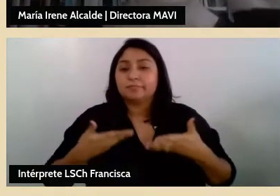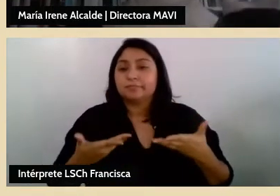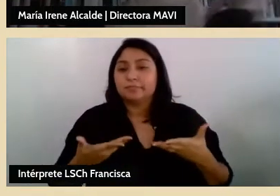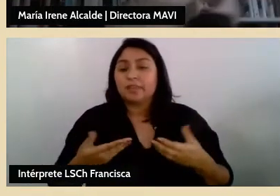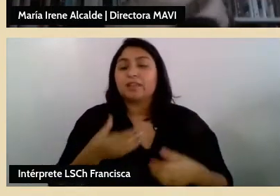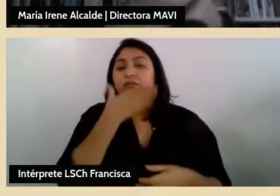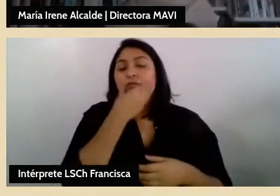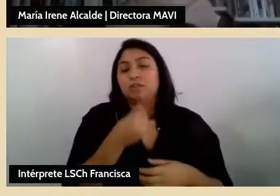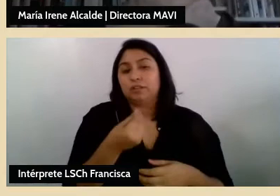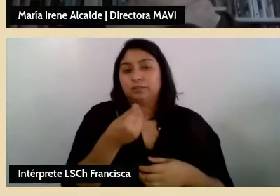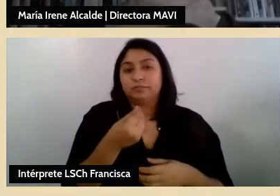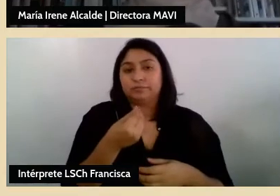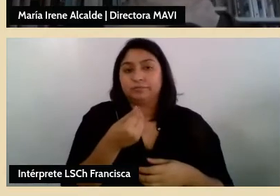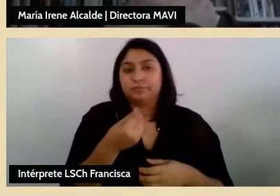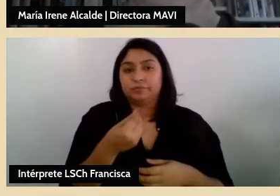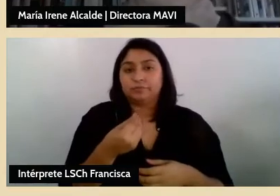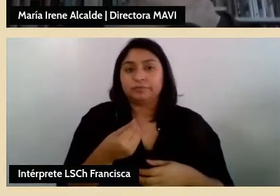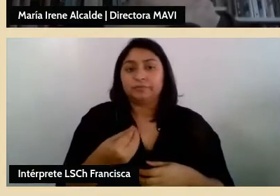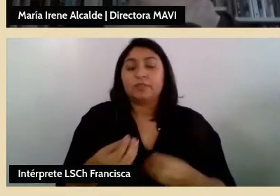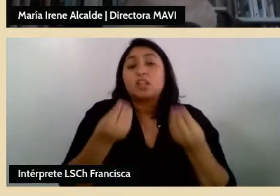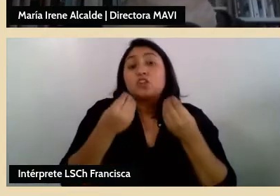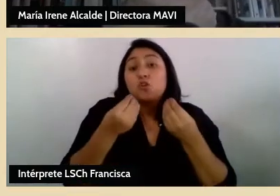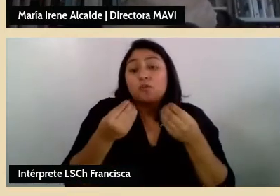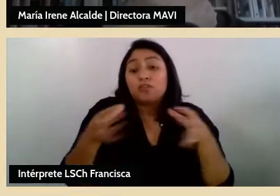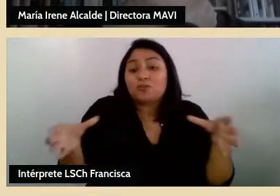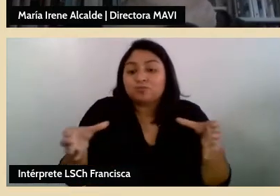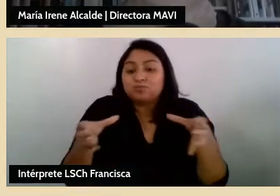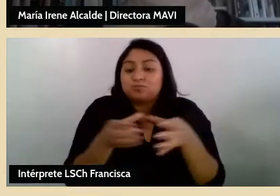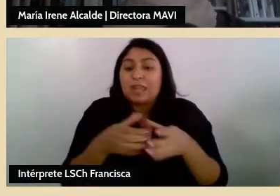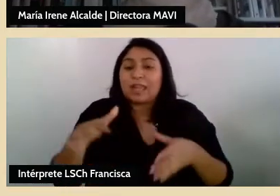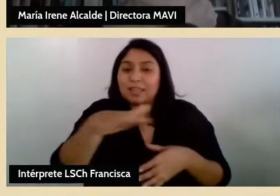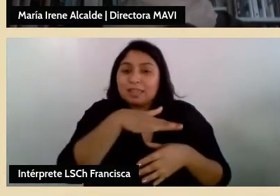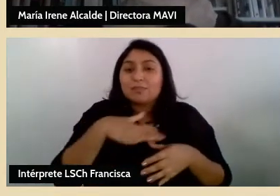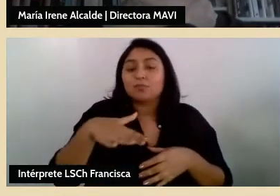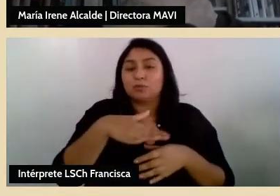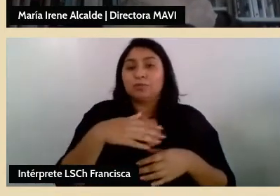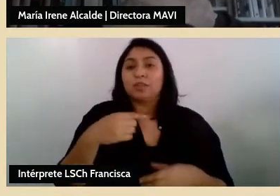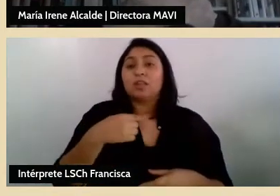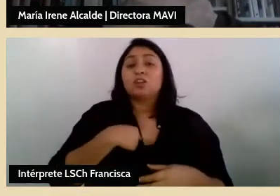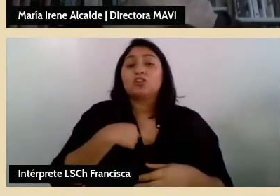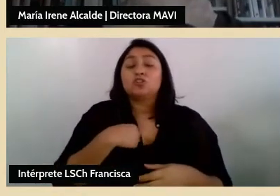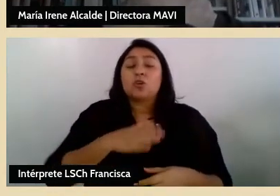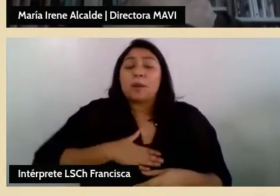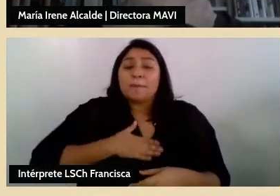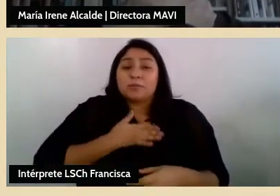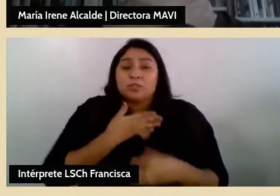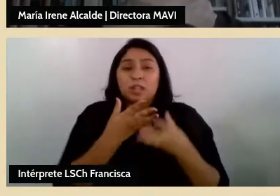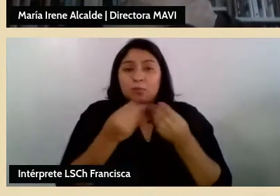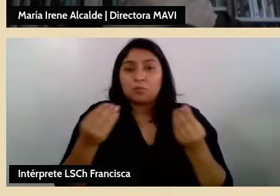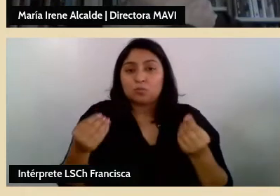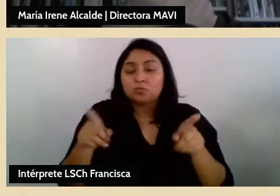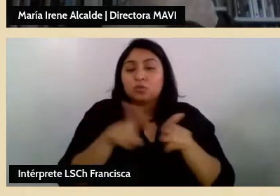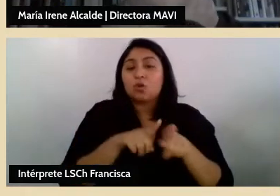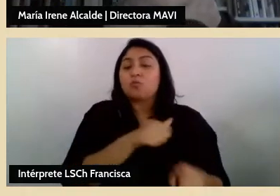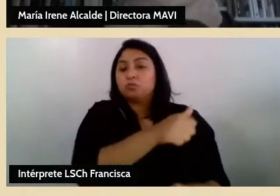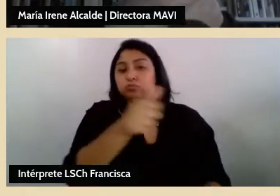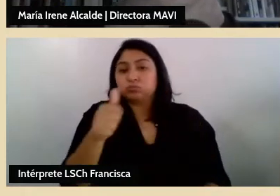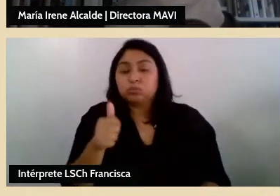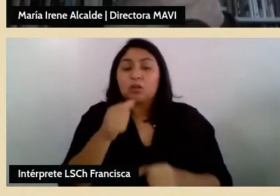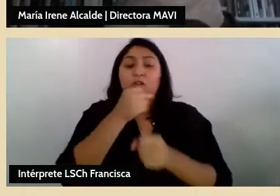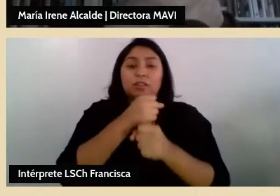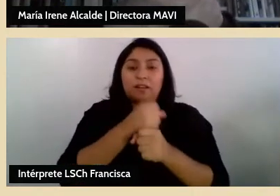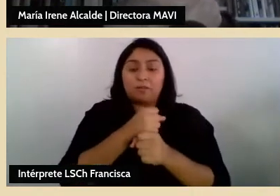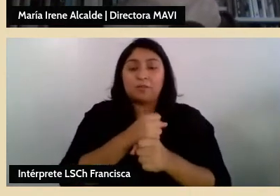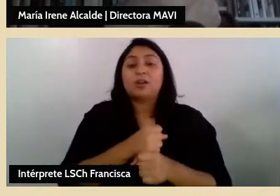bonito. Y por supuesto, en equipo, a mí me maravilló, yo me emocioné muchísimo ver cómo todos trabajábamos, cómo todos